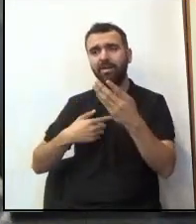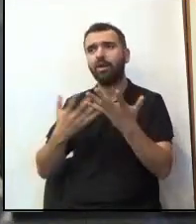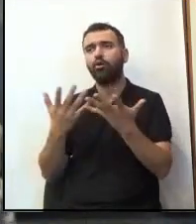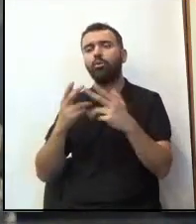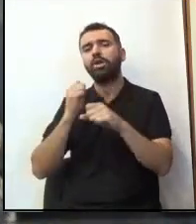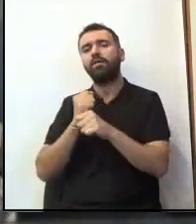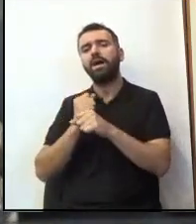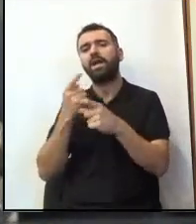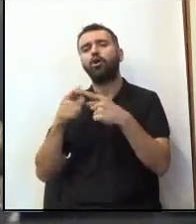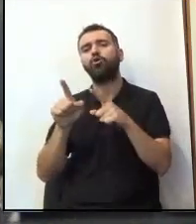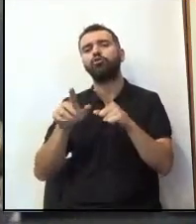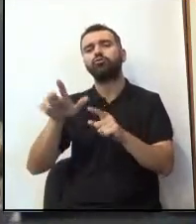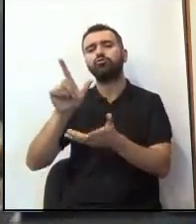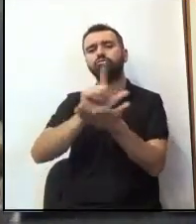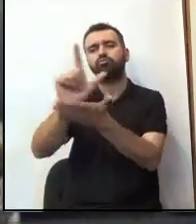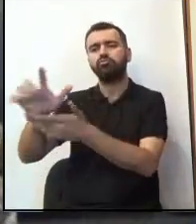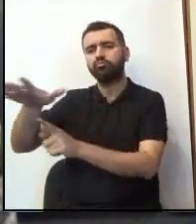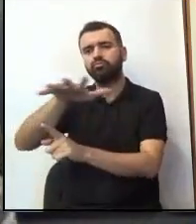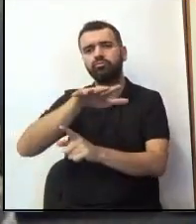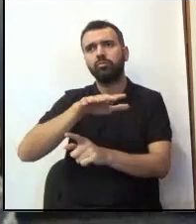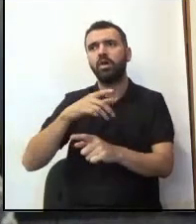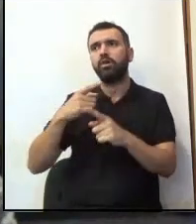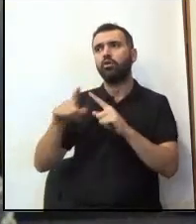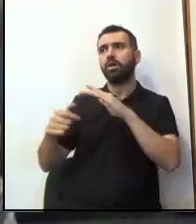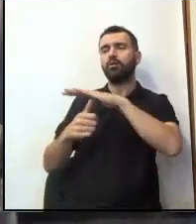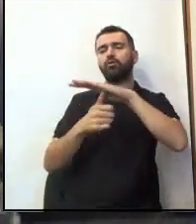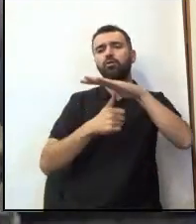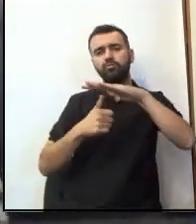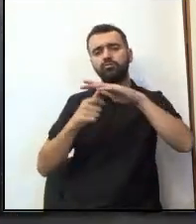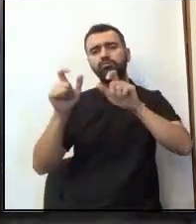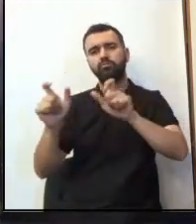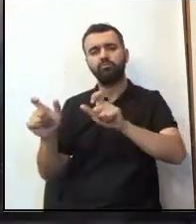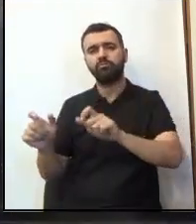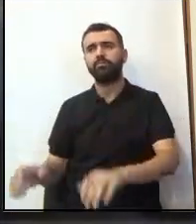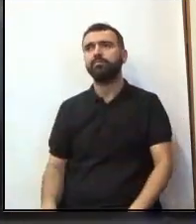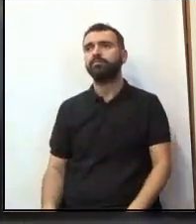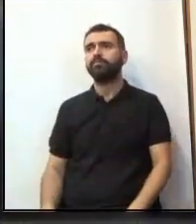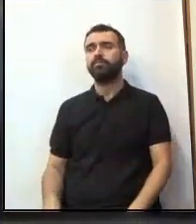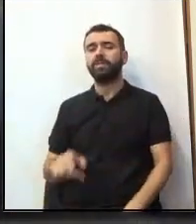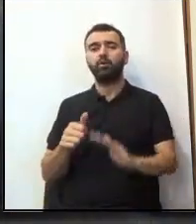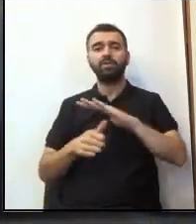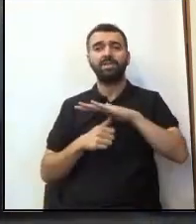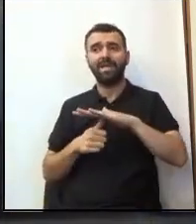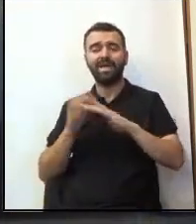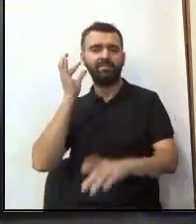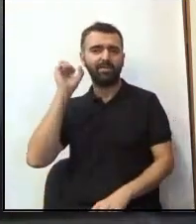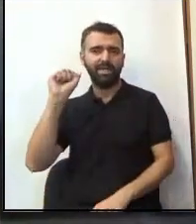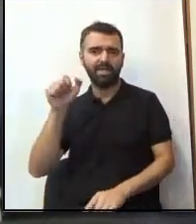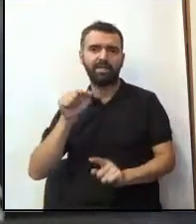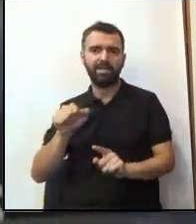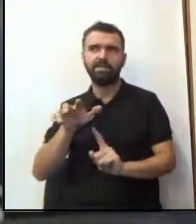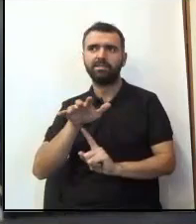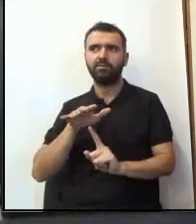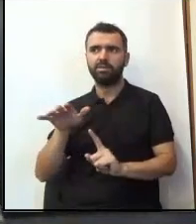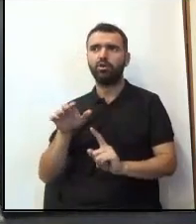territorios y otras concejalías, principalmente en este caso concejalías feministas